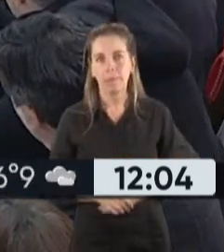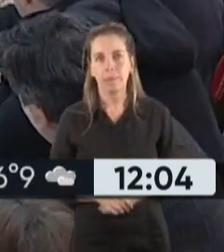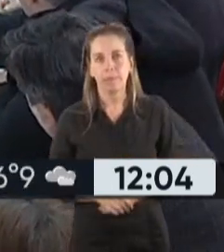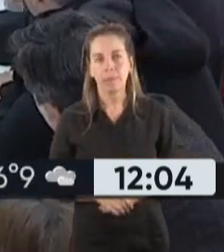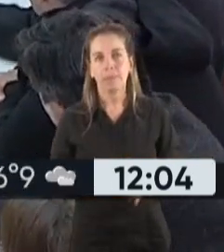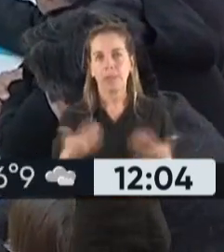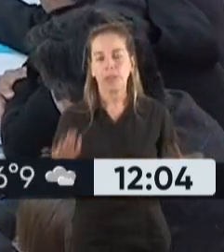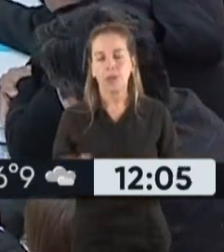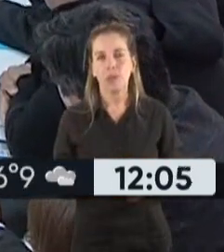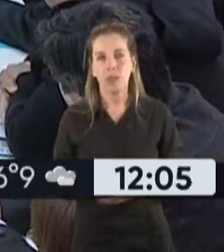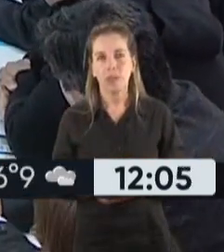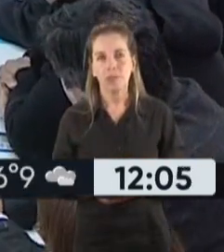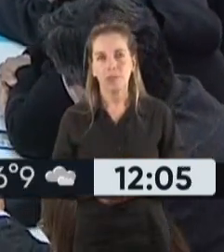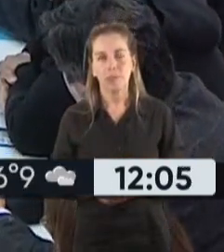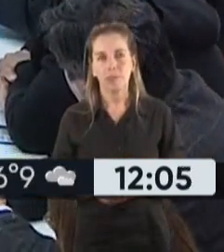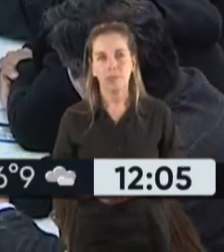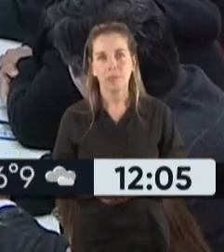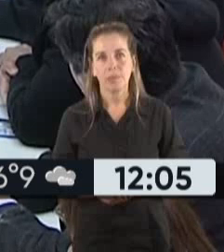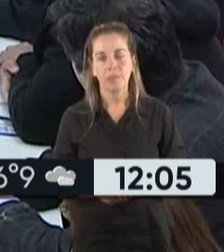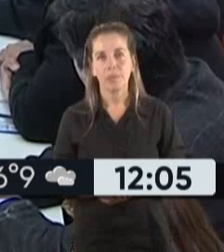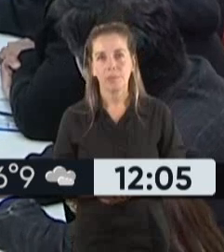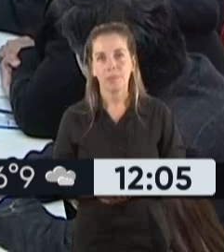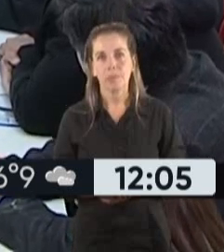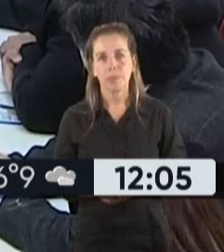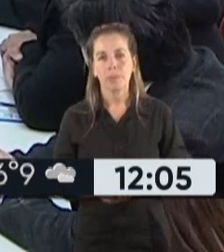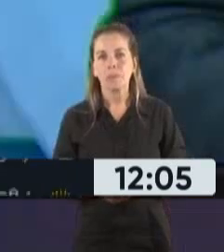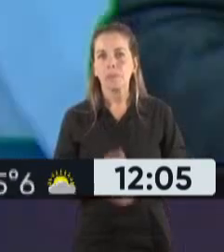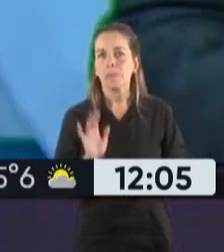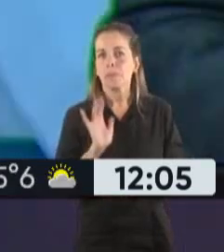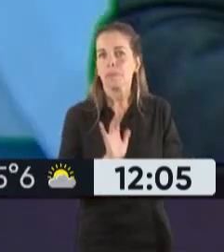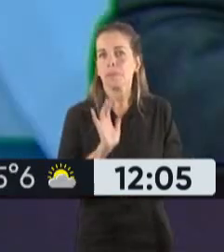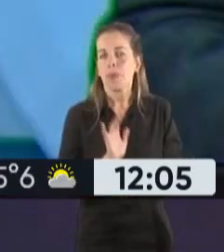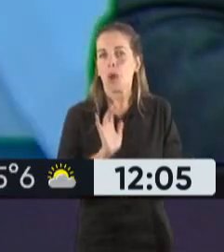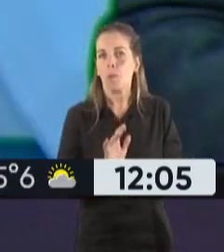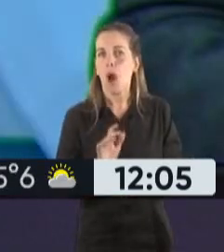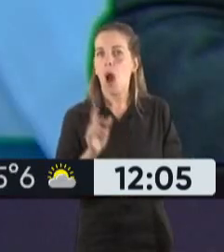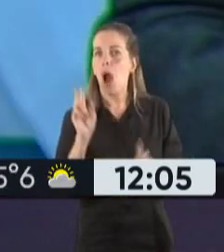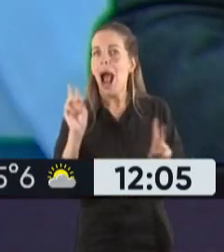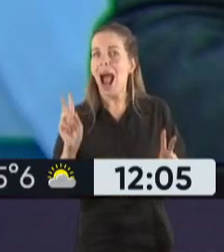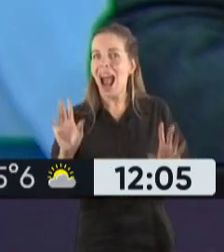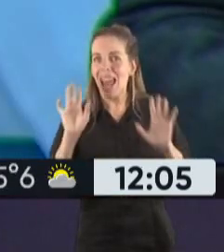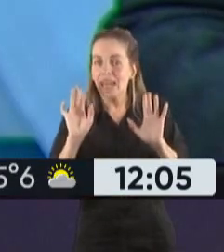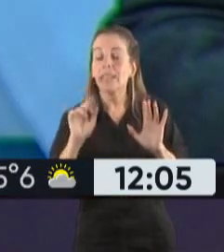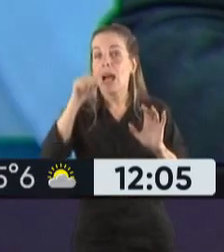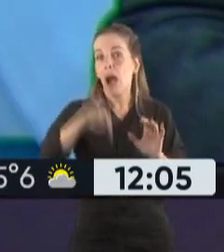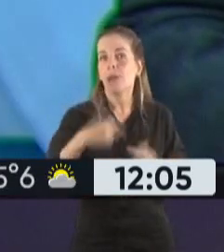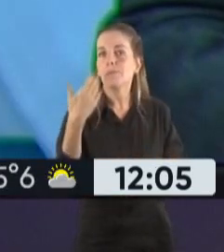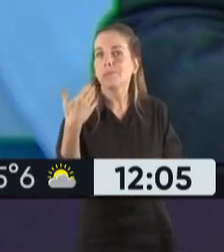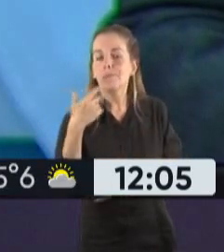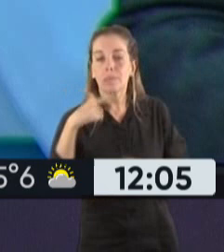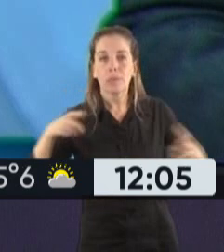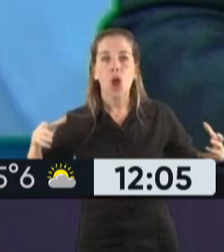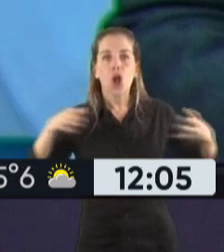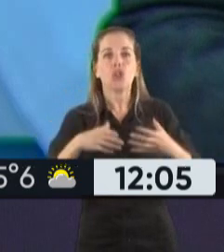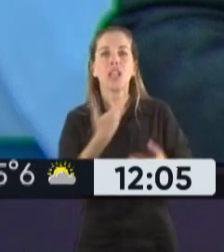Por lo tanto, hay un primer alerta, que aunque estoy hablando en el Consejo Federal